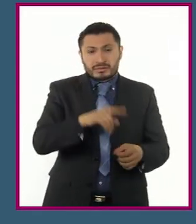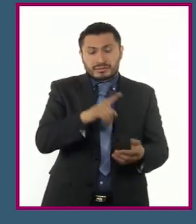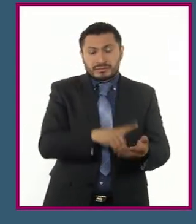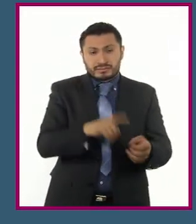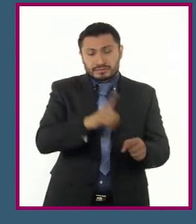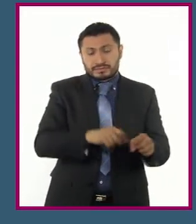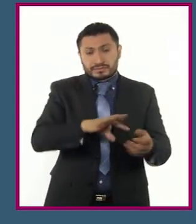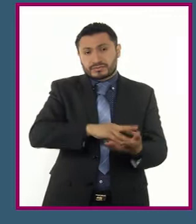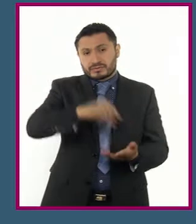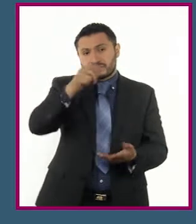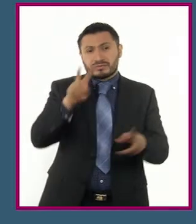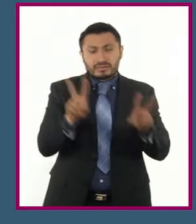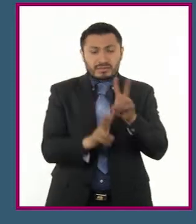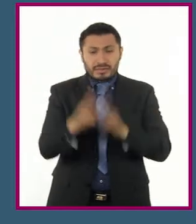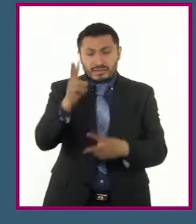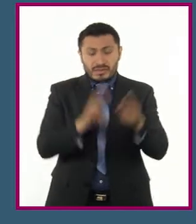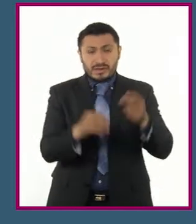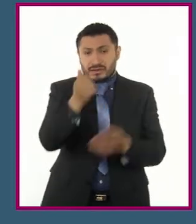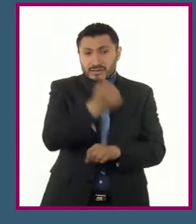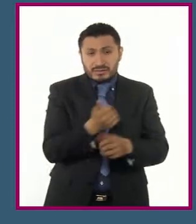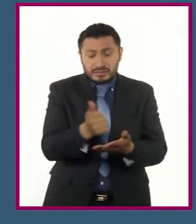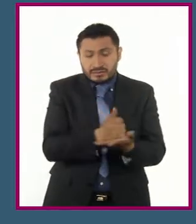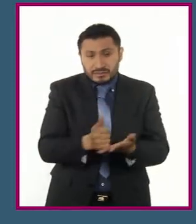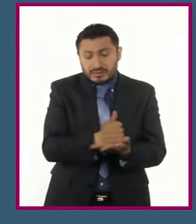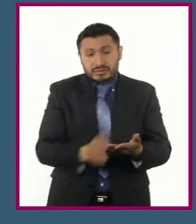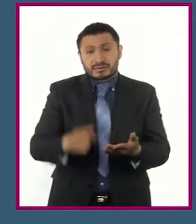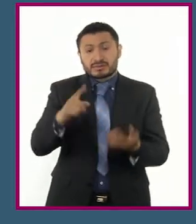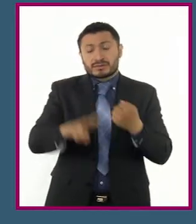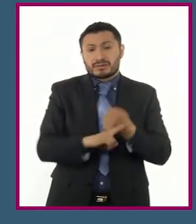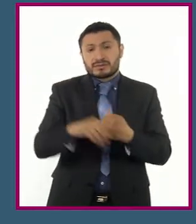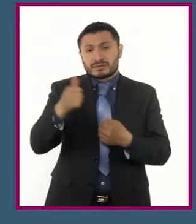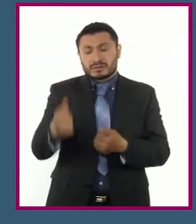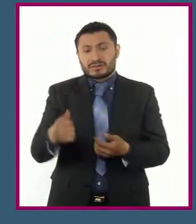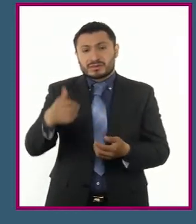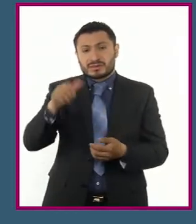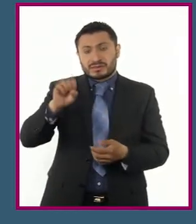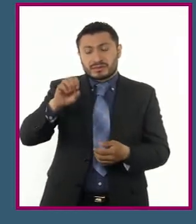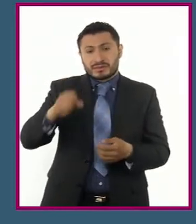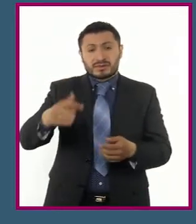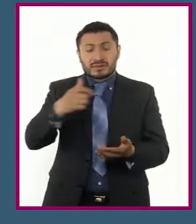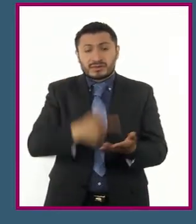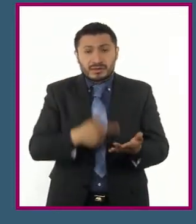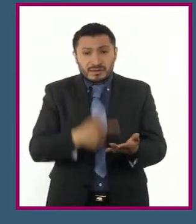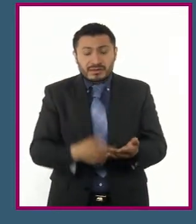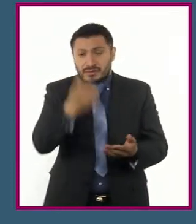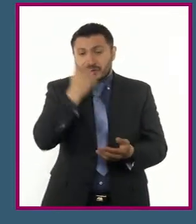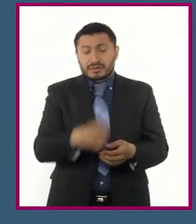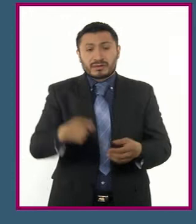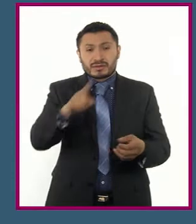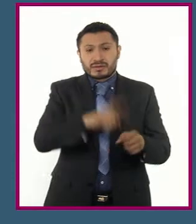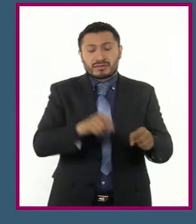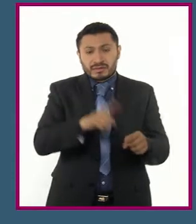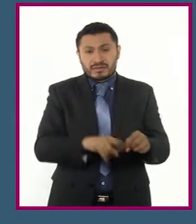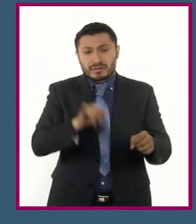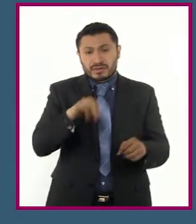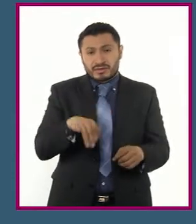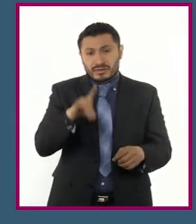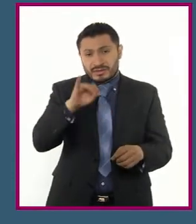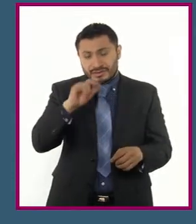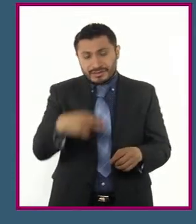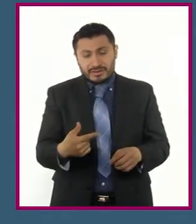azul. En el vaso 6, 70 gramos de azúcar y colorante vegetal índigo o añil. En el último